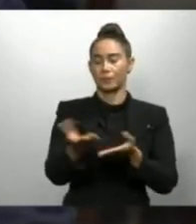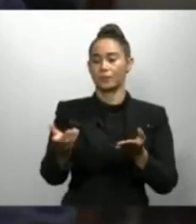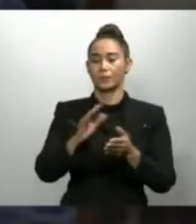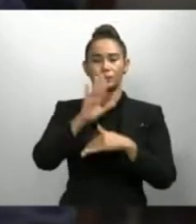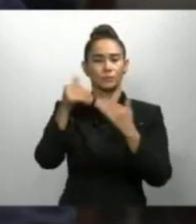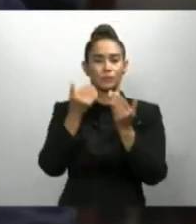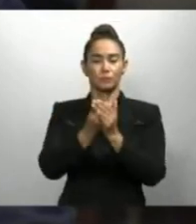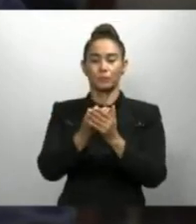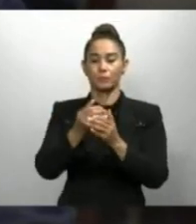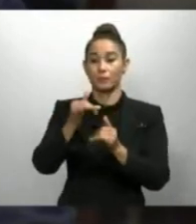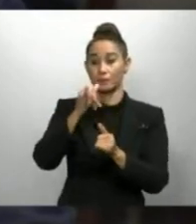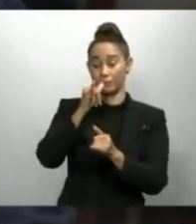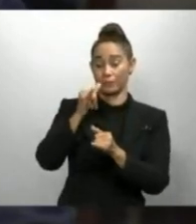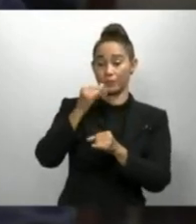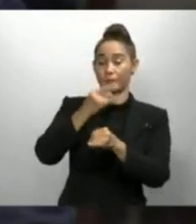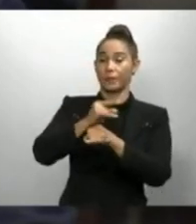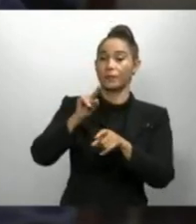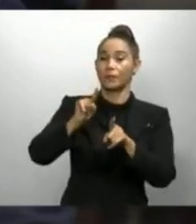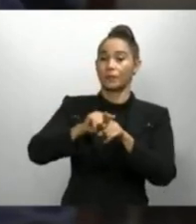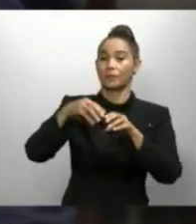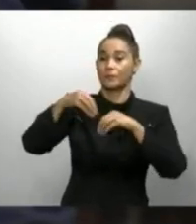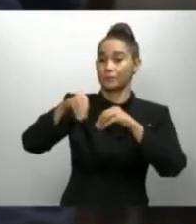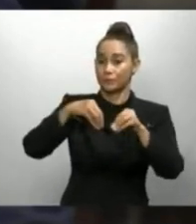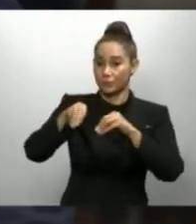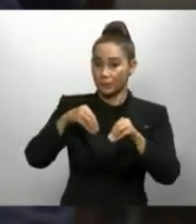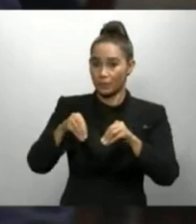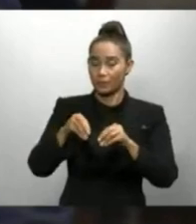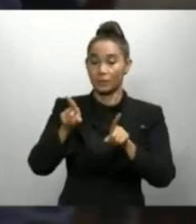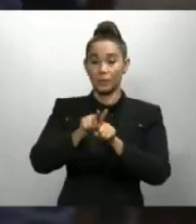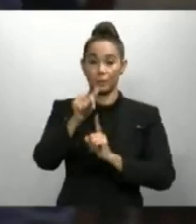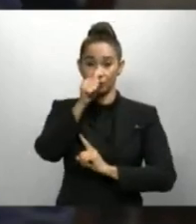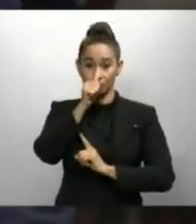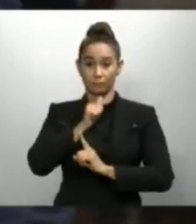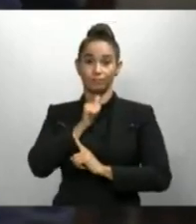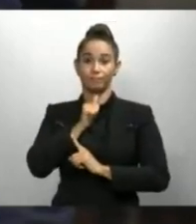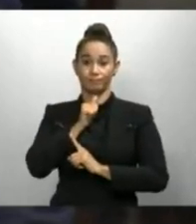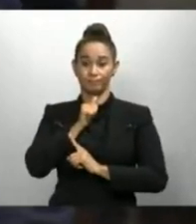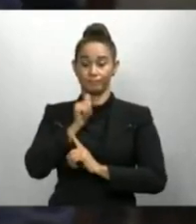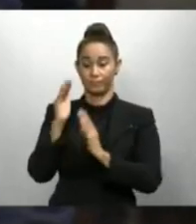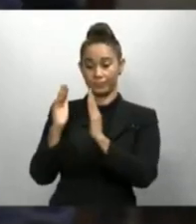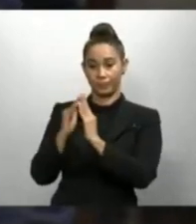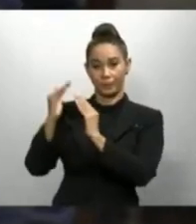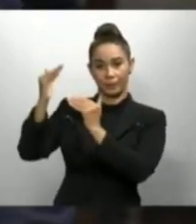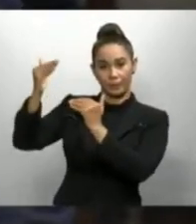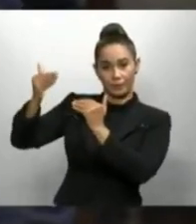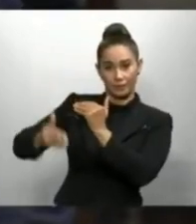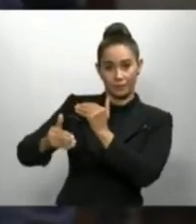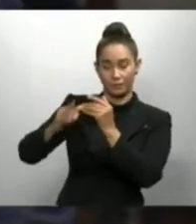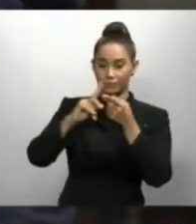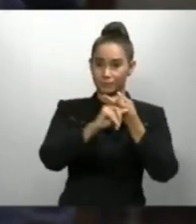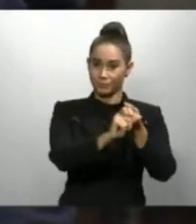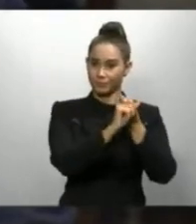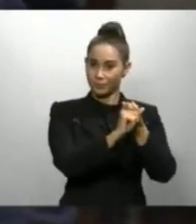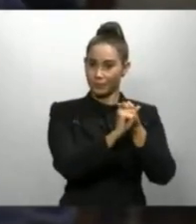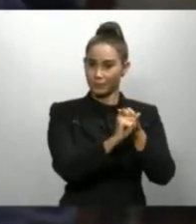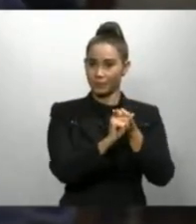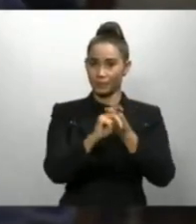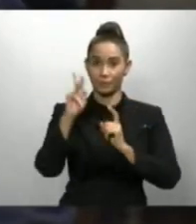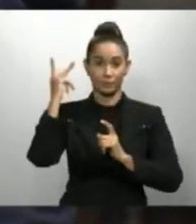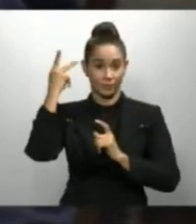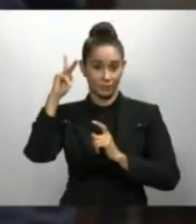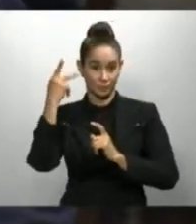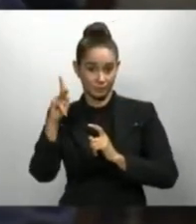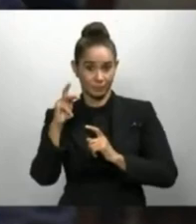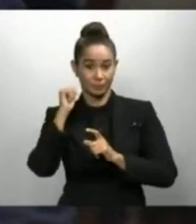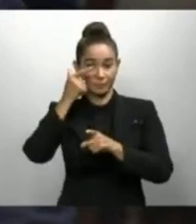el que comercializa, desde el que consume hasta el que se queda callado, desde el vecino, desde el amigo, desde el primo,